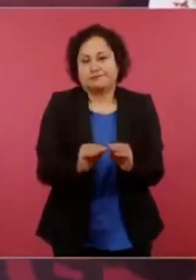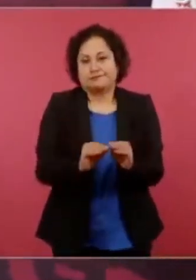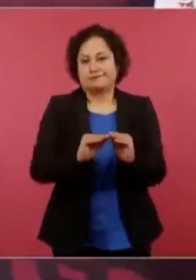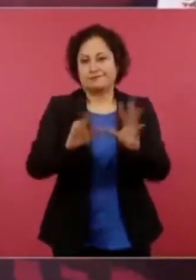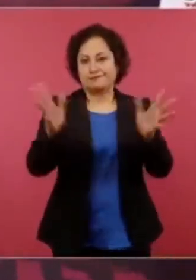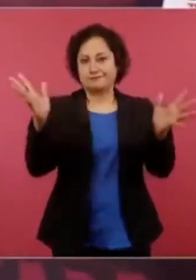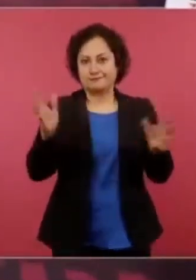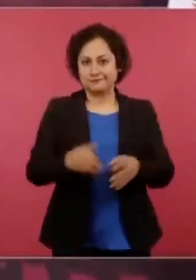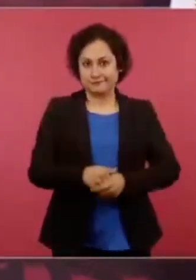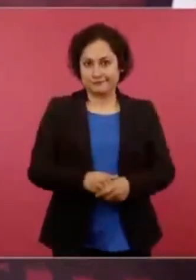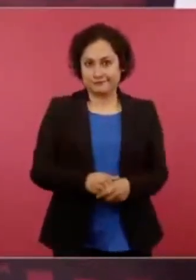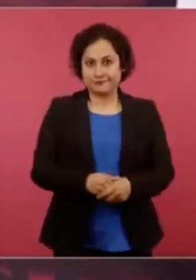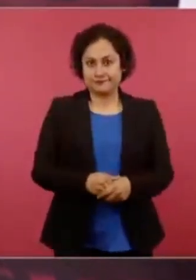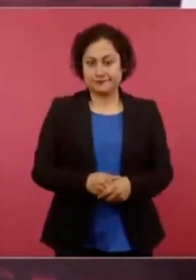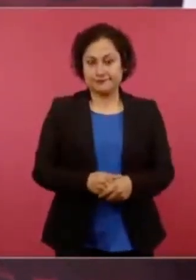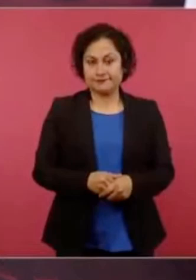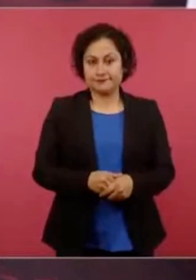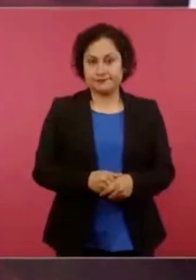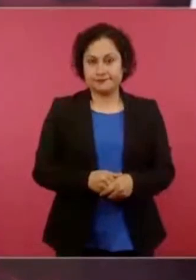Y Elizabeth